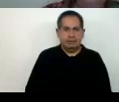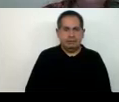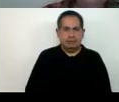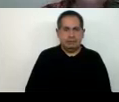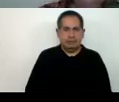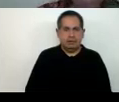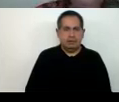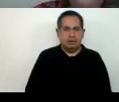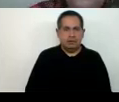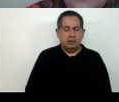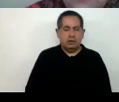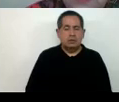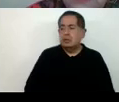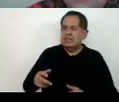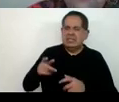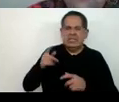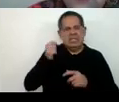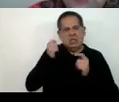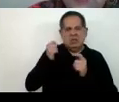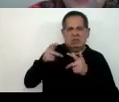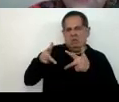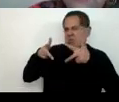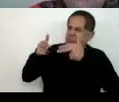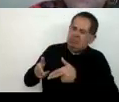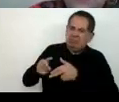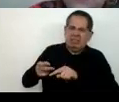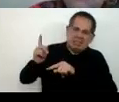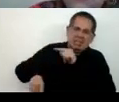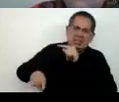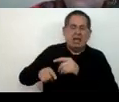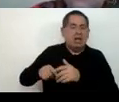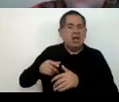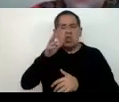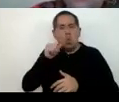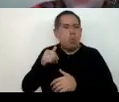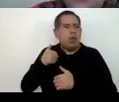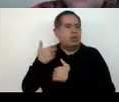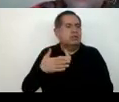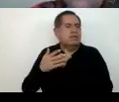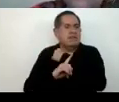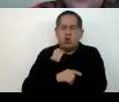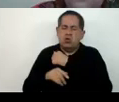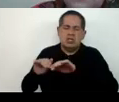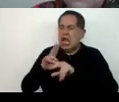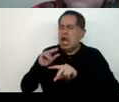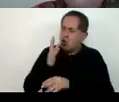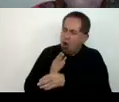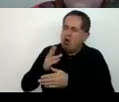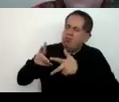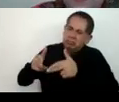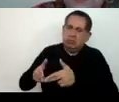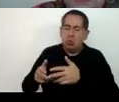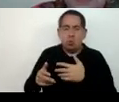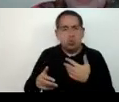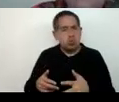Las consecuencias más frecuentes de la esterilización forzada en esta práctica inadmisible pues tiene unas consecuencias de por